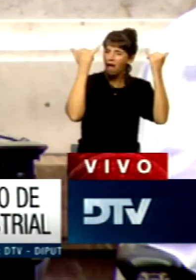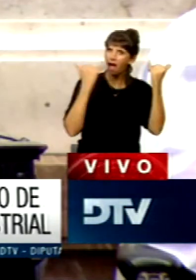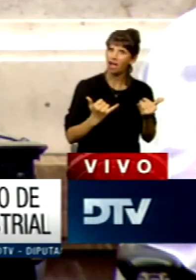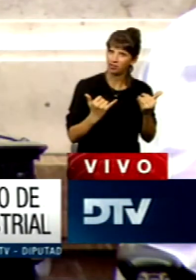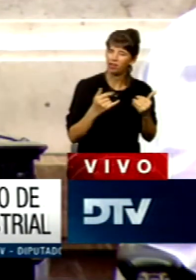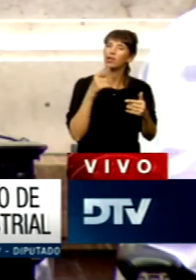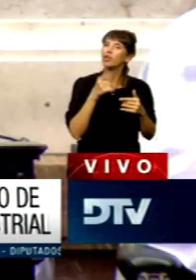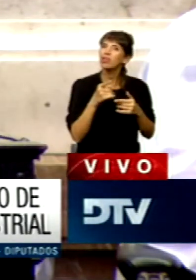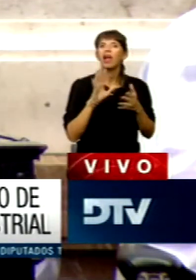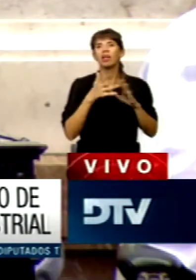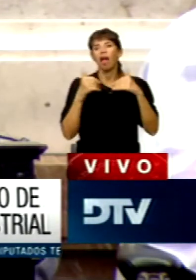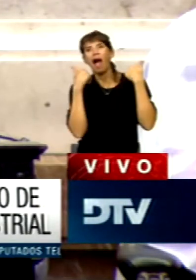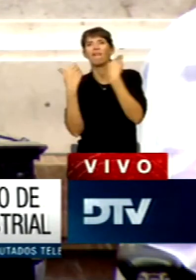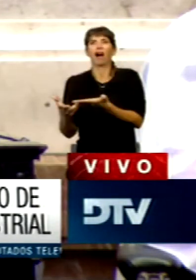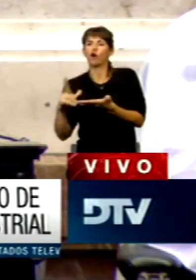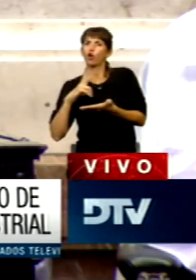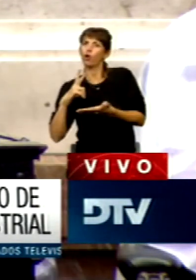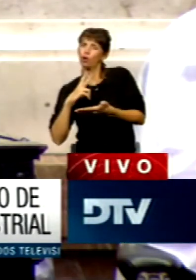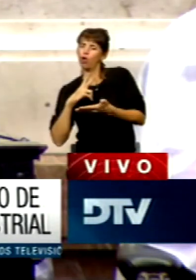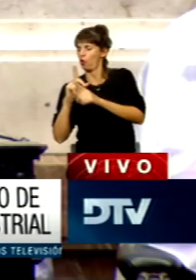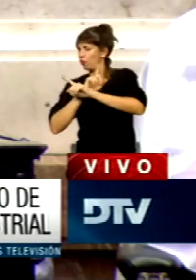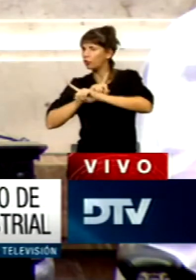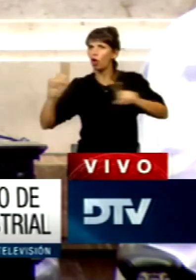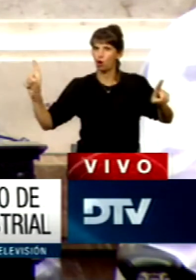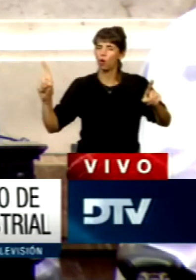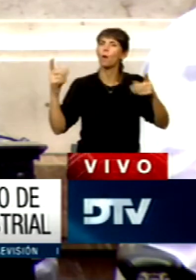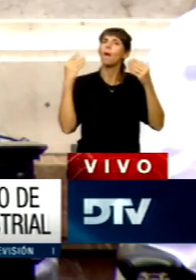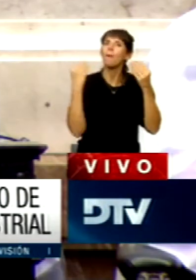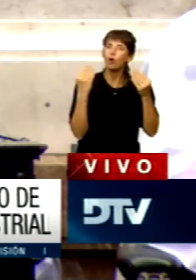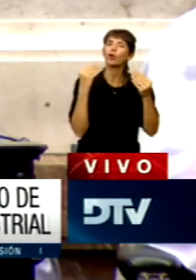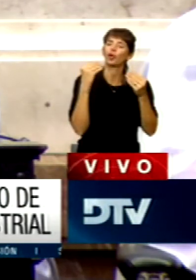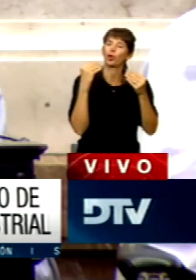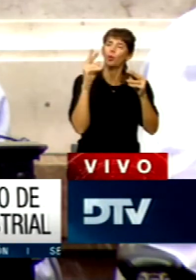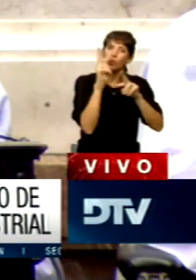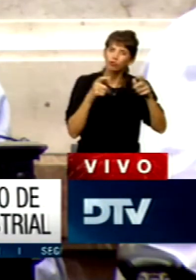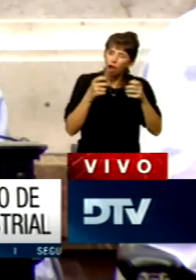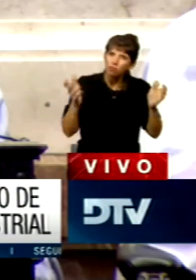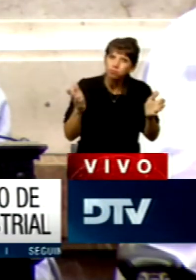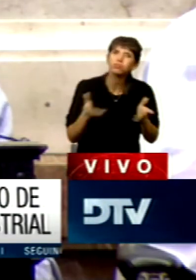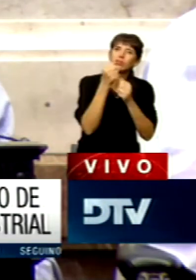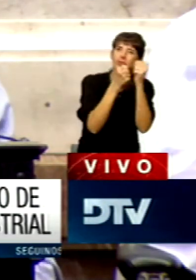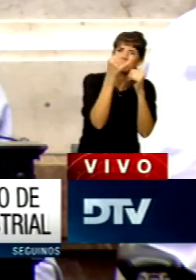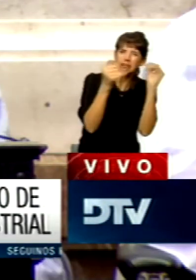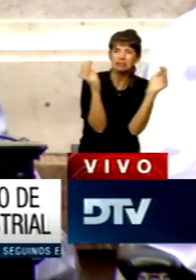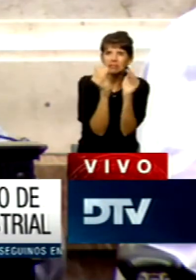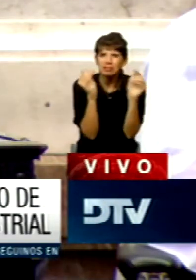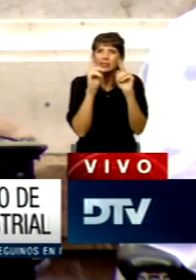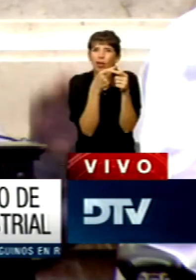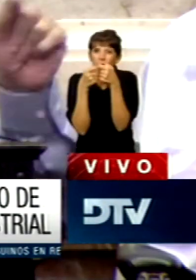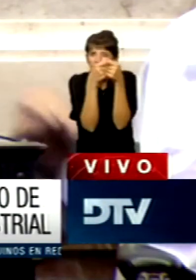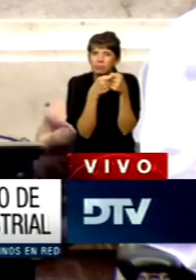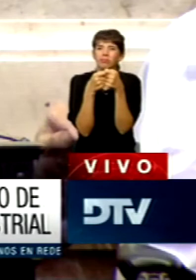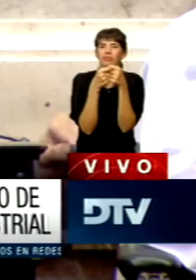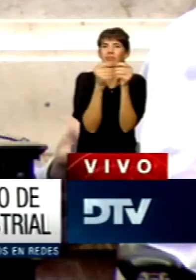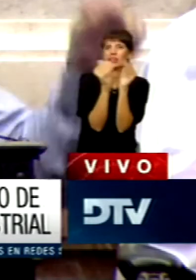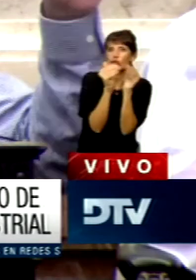a la concentración de la economía, porque proponemos a los pequeños, medianos productores y a las cooperativas que se hagan